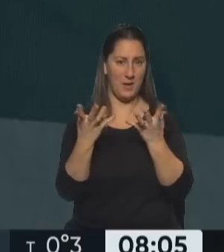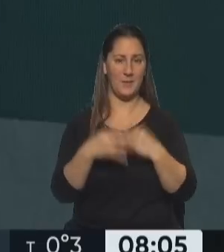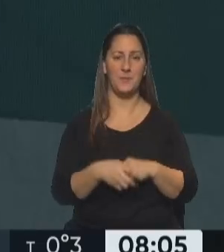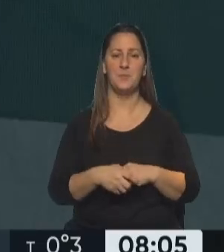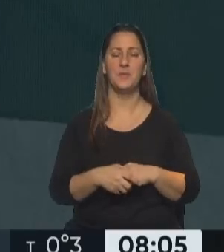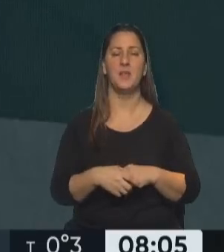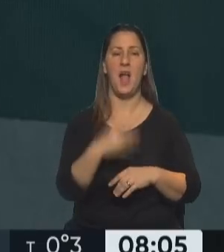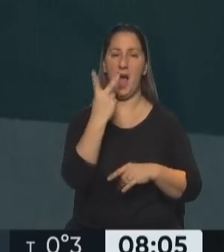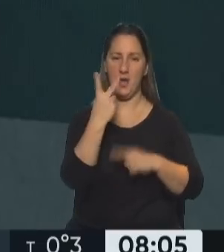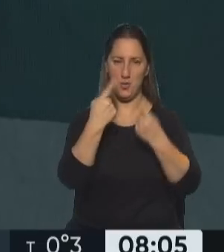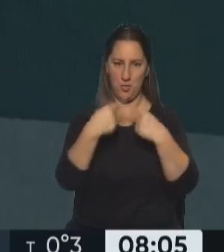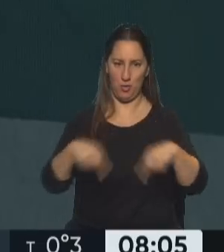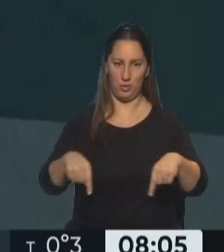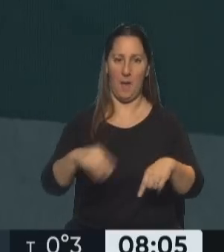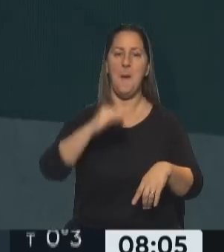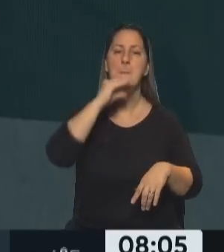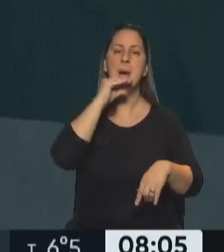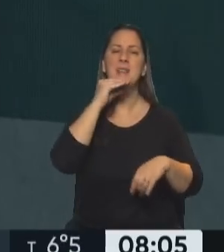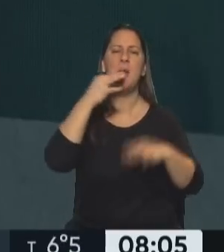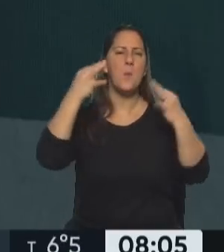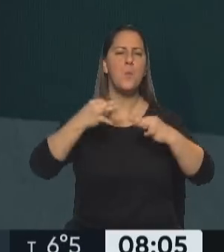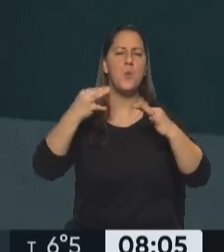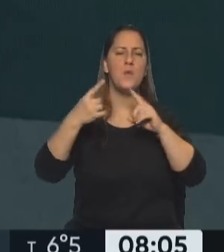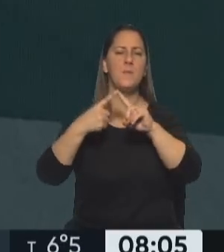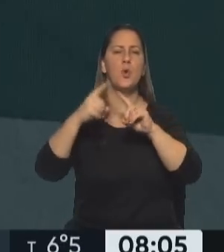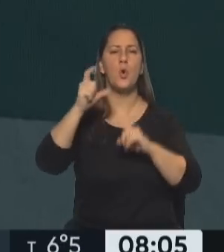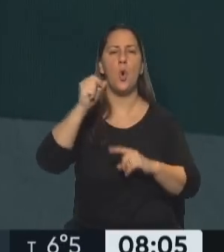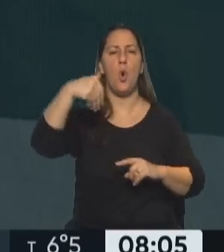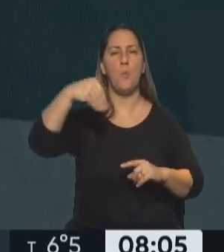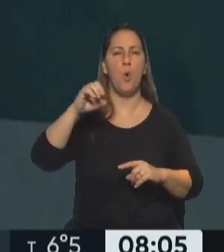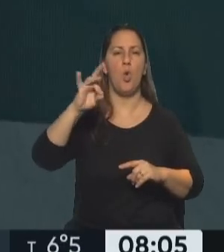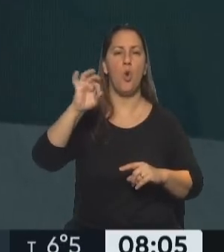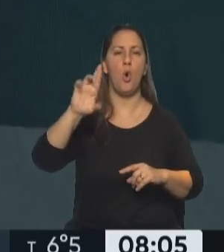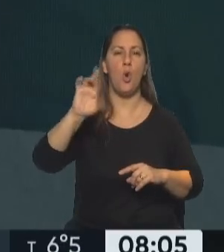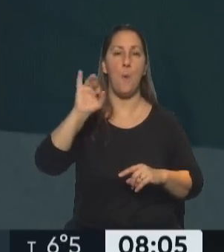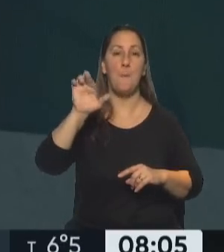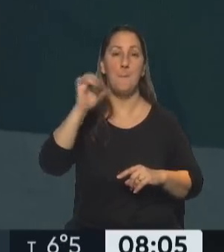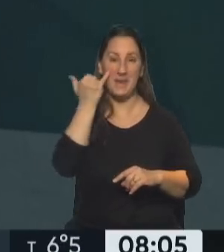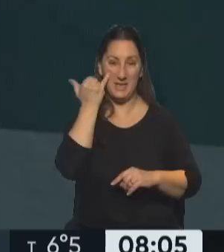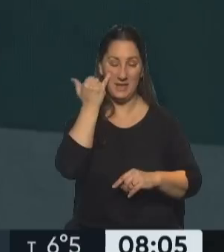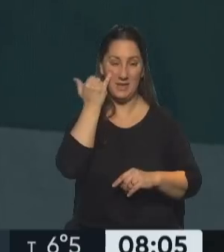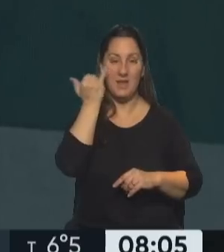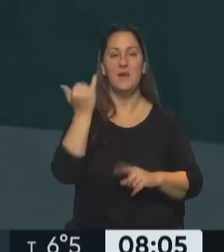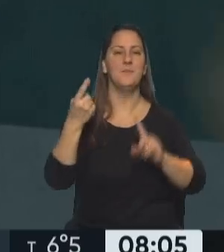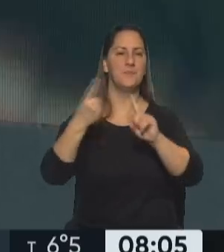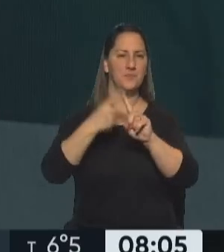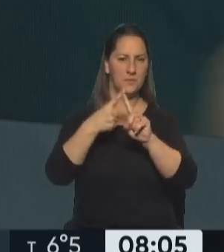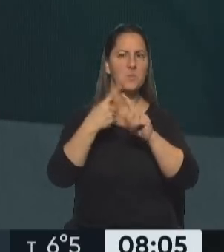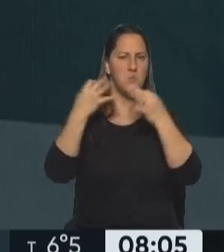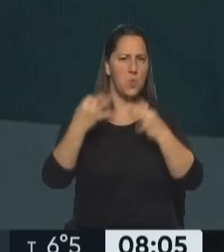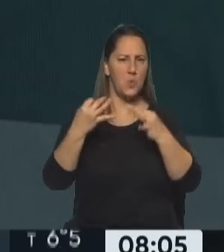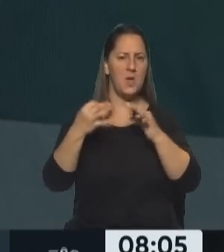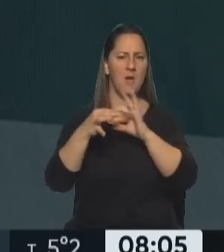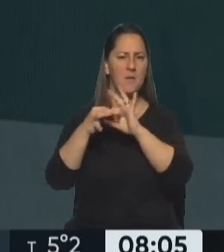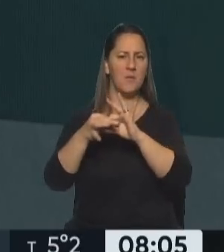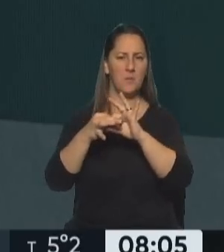Hay dos cuestiones. Massa tiene un muy buen vínculo con Comodoro Pi. De hecho, tenía una relación muy sólida con